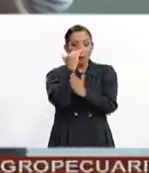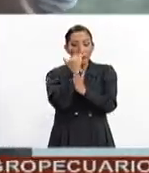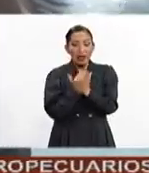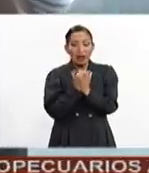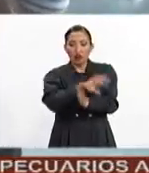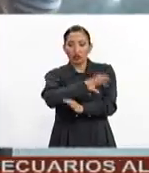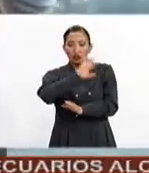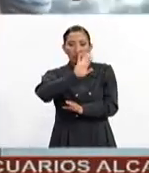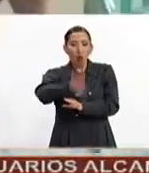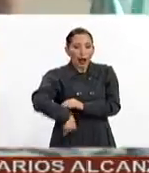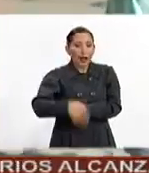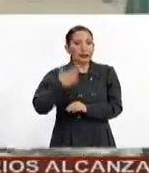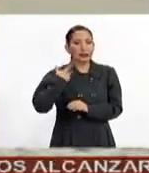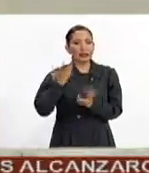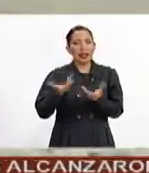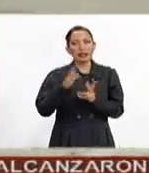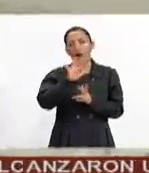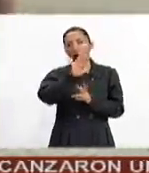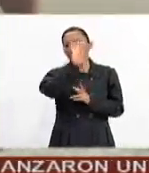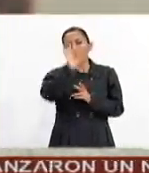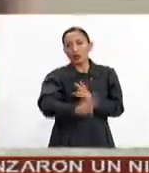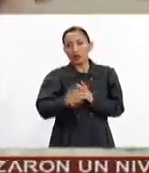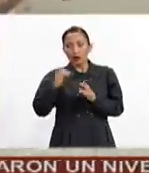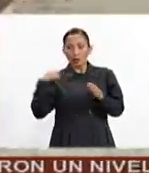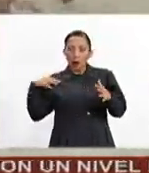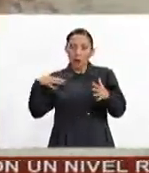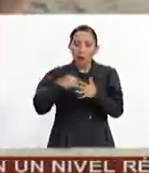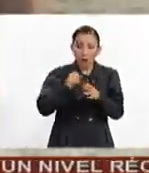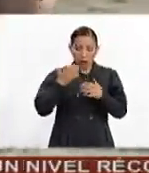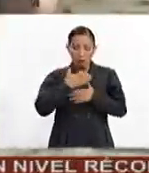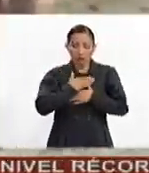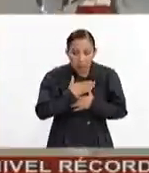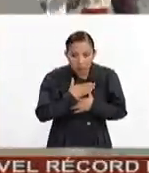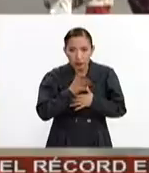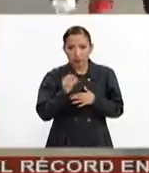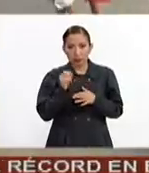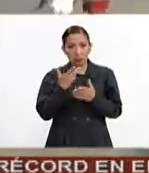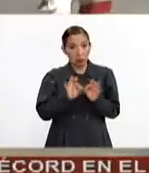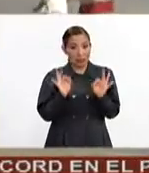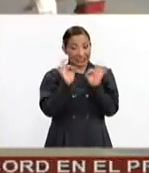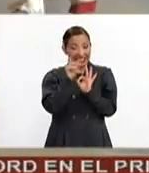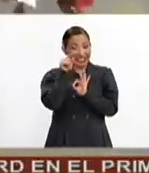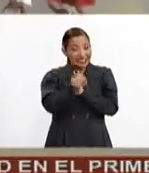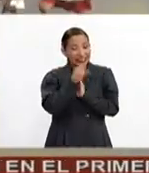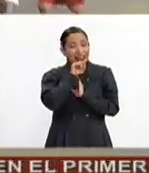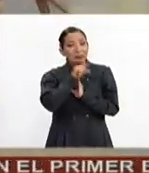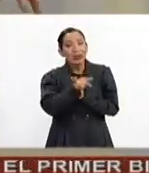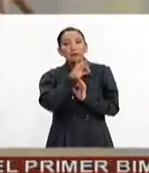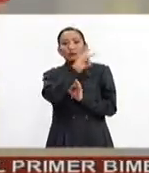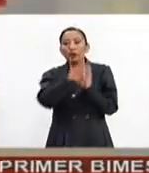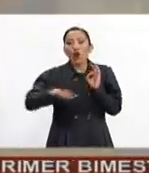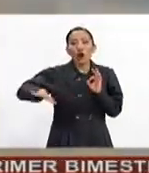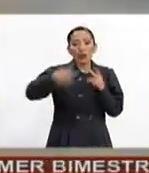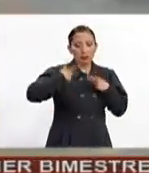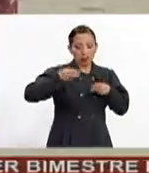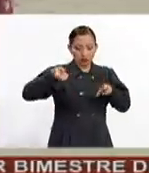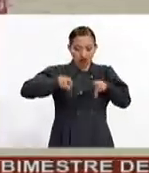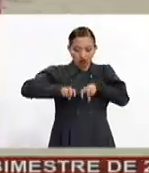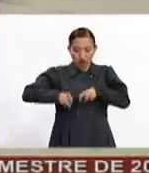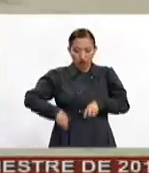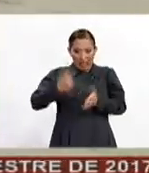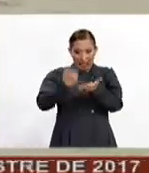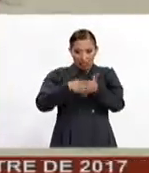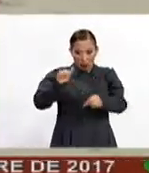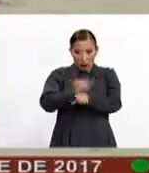de muerte en pasajeros en alrededor del 50% en caso de accidente. Y es muy importante que todos los ocupantes